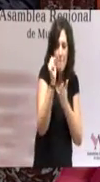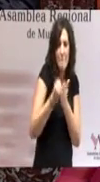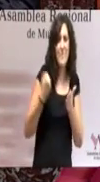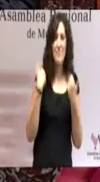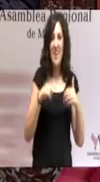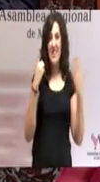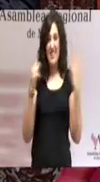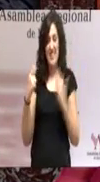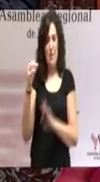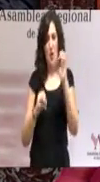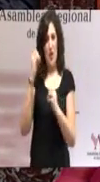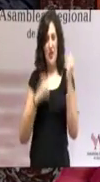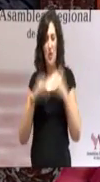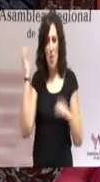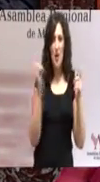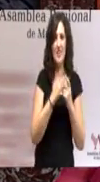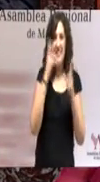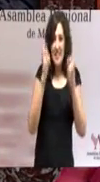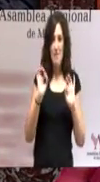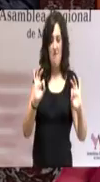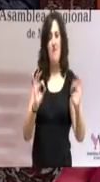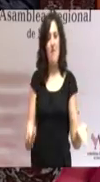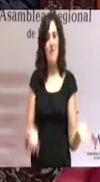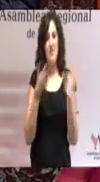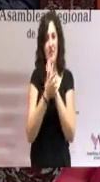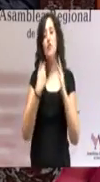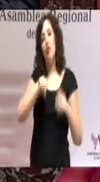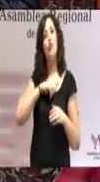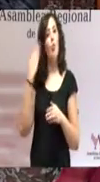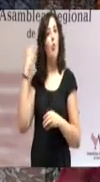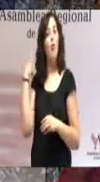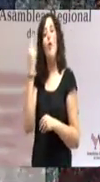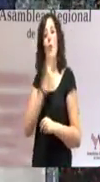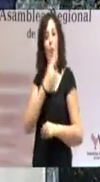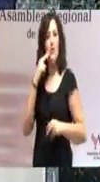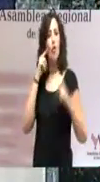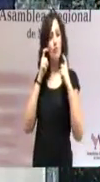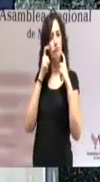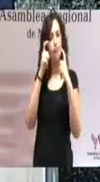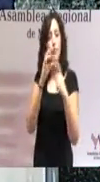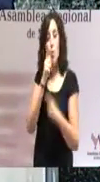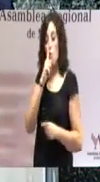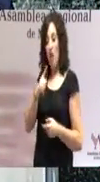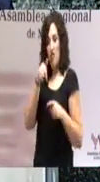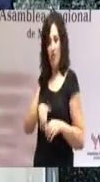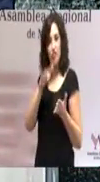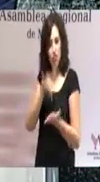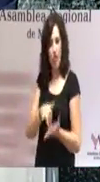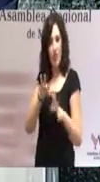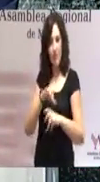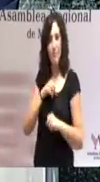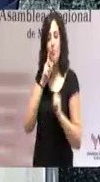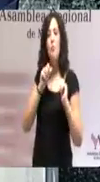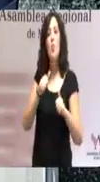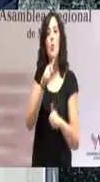60%, porque nos implicamos y nos comprometimos, y hace un año lo hice aquí, a empezar por quien más lo necesitaba, por los